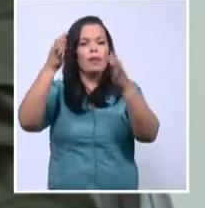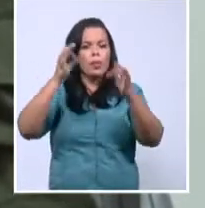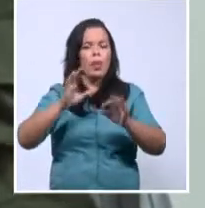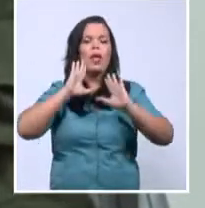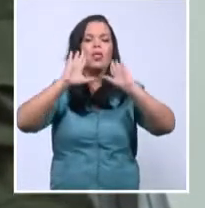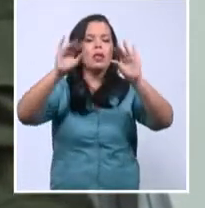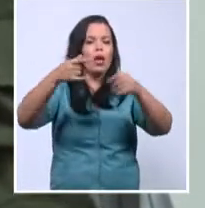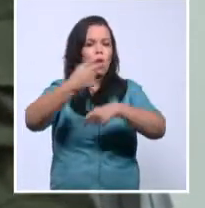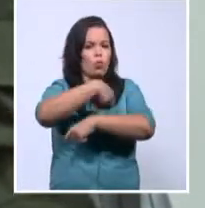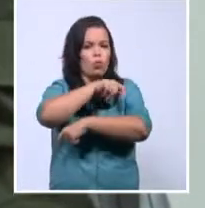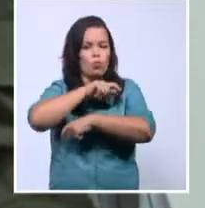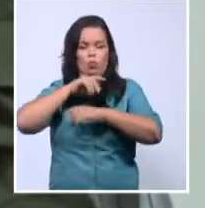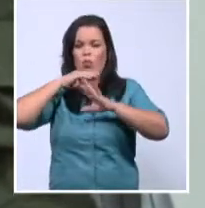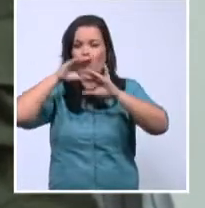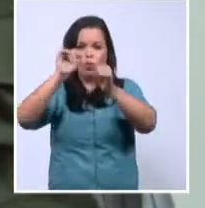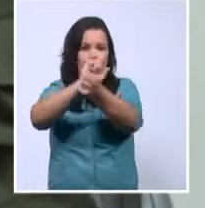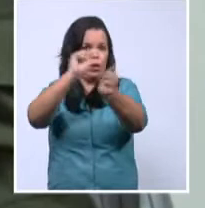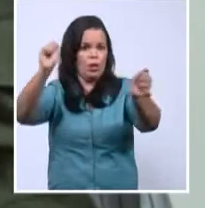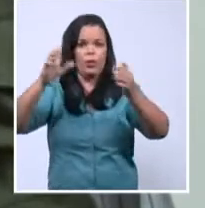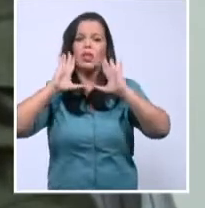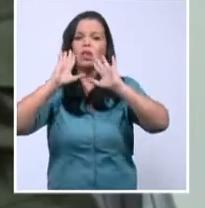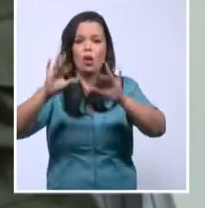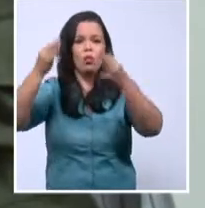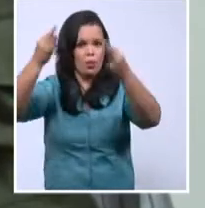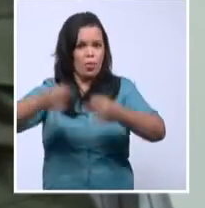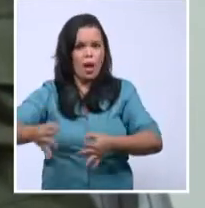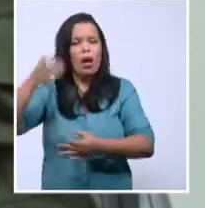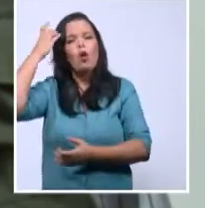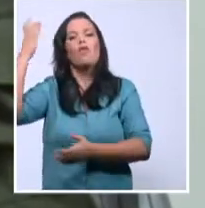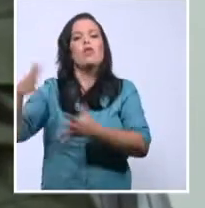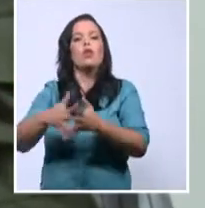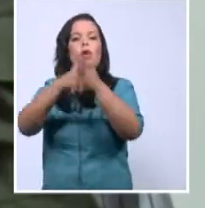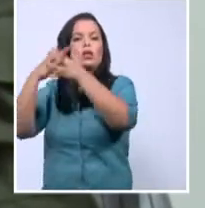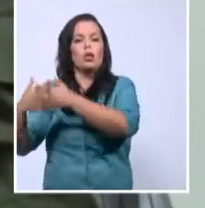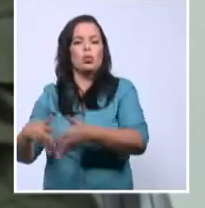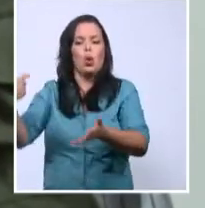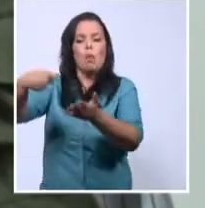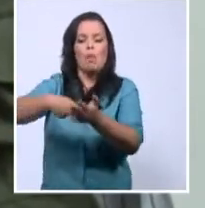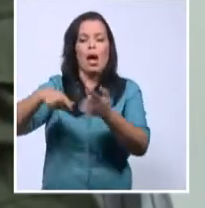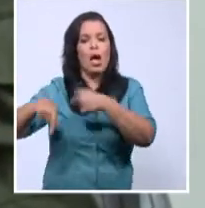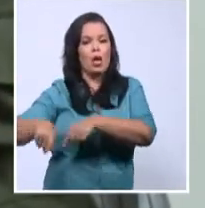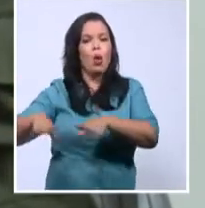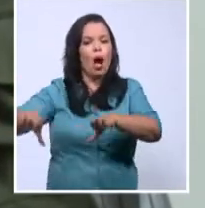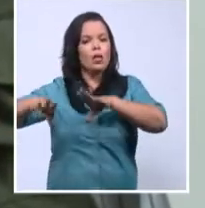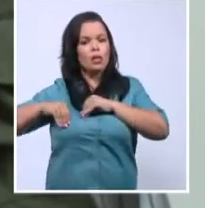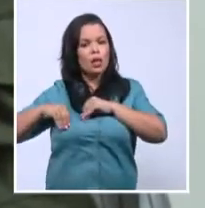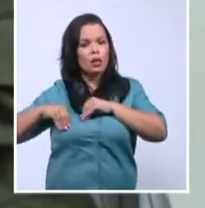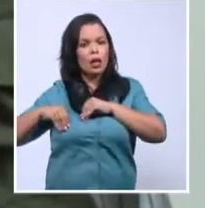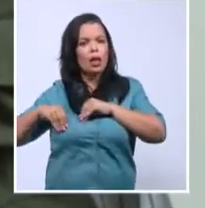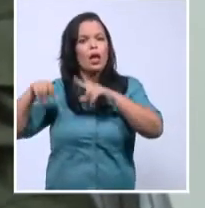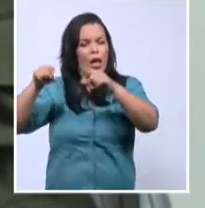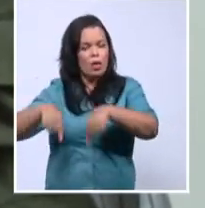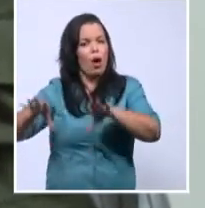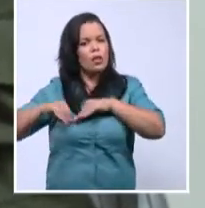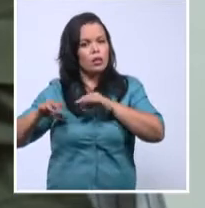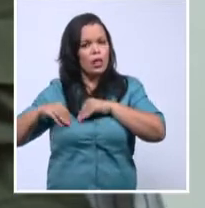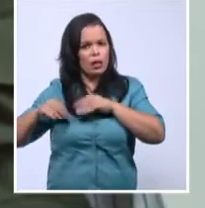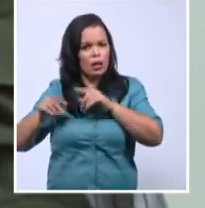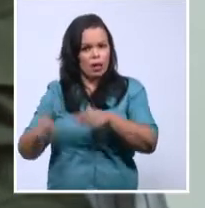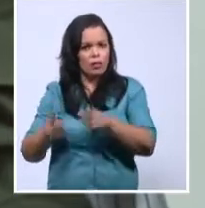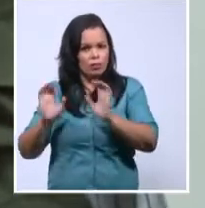además reciben apoyo logístico, entrenamiento. Es un hecho. Nosotros siempre hablamos de que con quienes estábamos dialogando era un